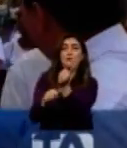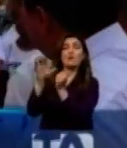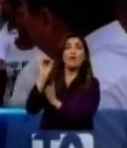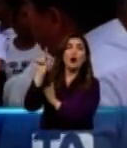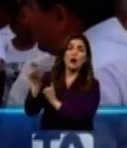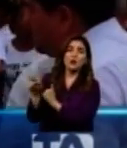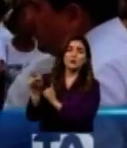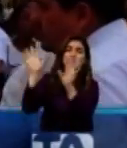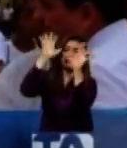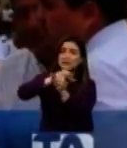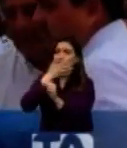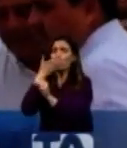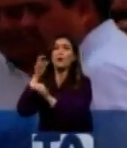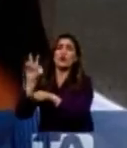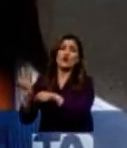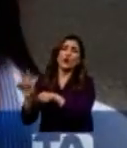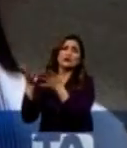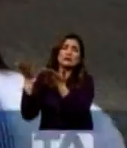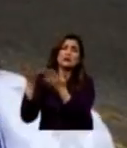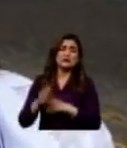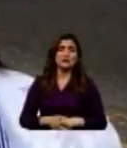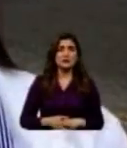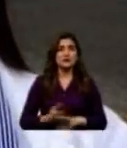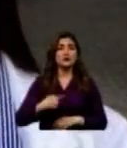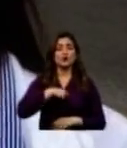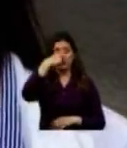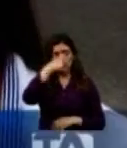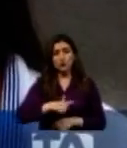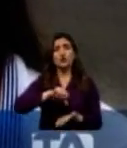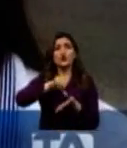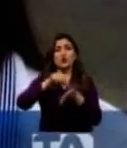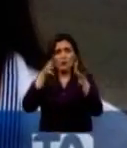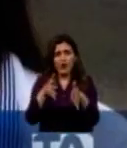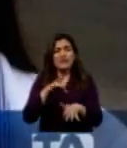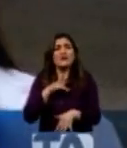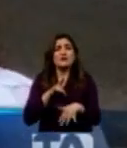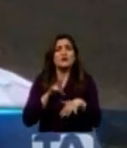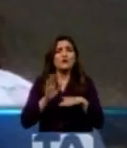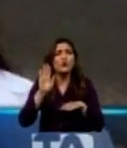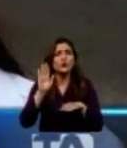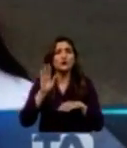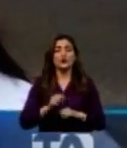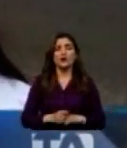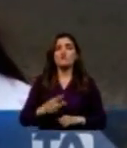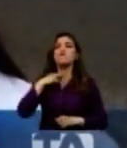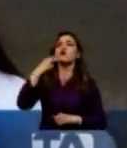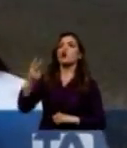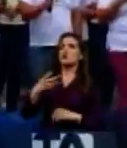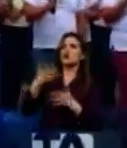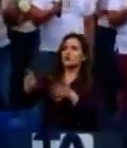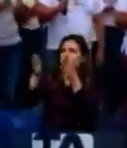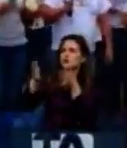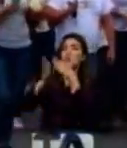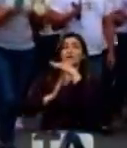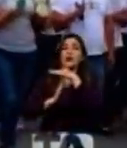hermanos santodomingueños que han sido secuestrados. Nosotros como ciudadanía nos sentimos comprometidos en hacer escuchar nuestra voz, que queremos